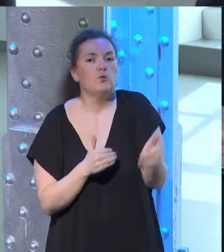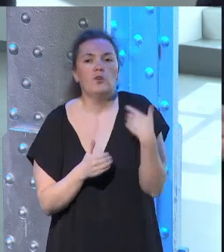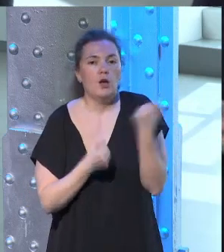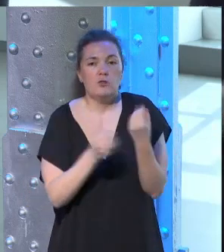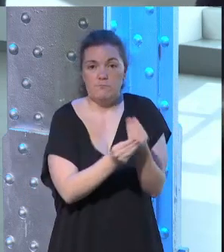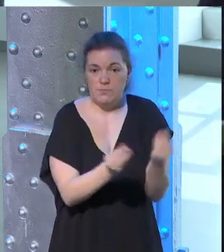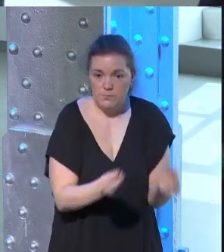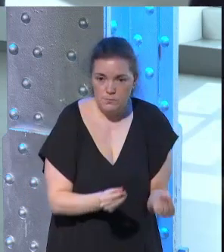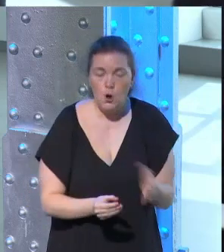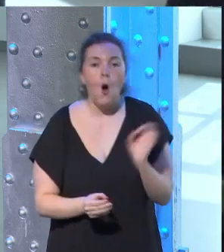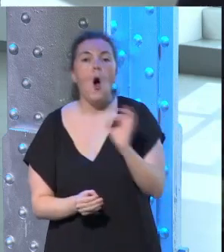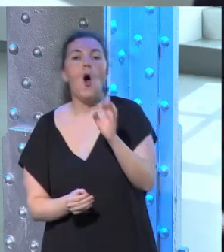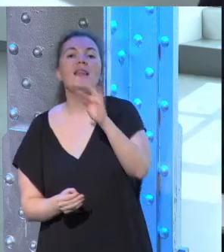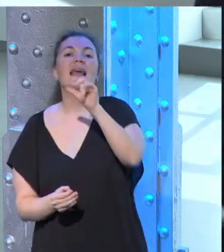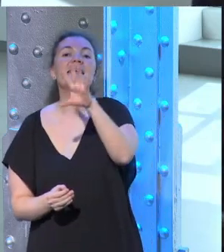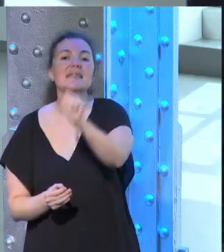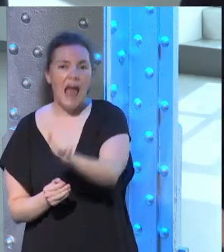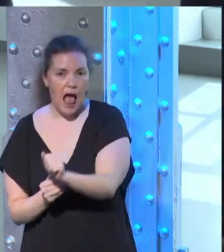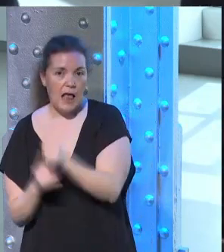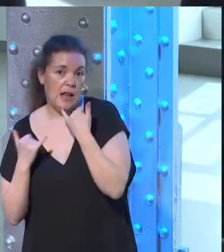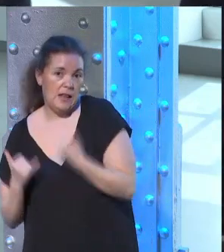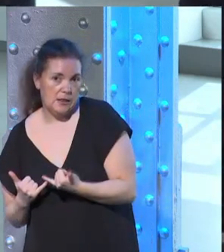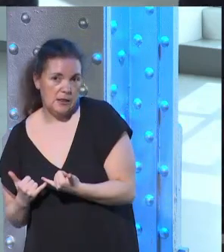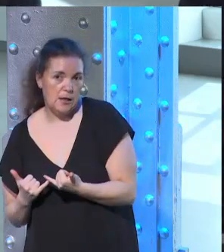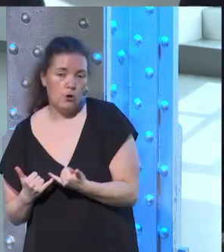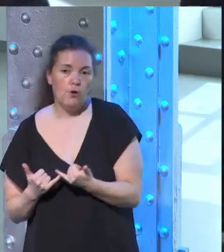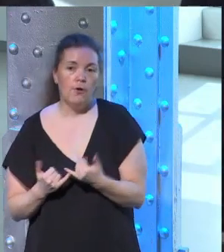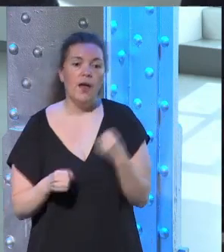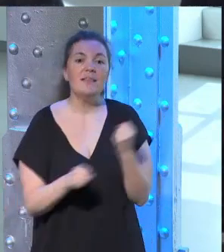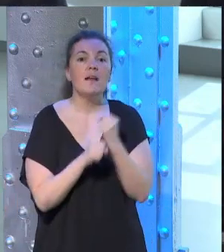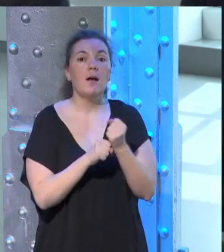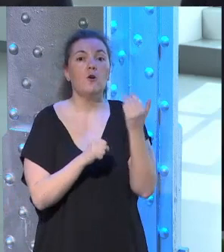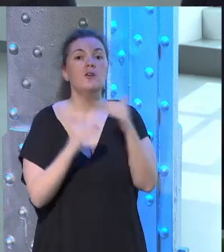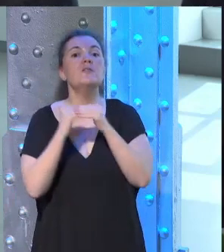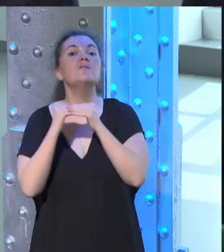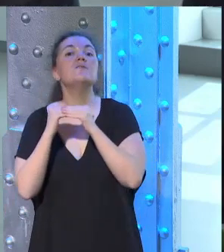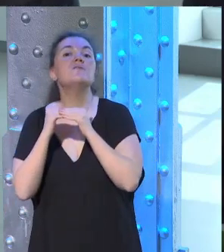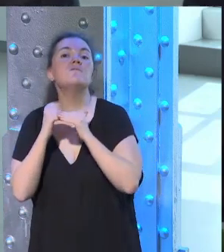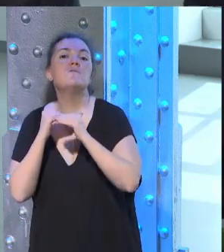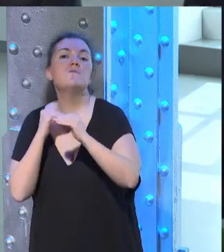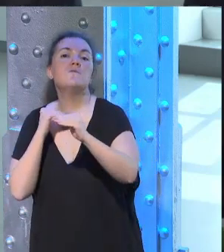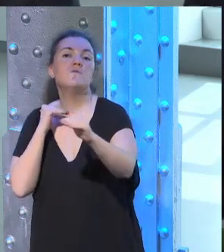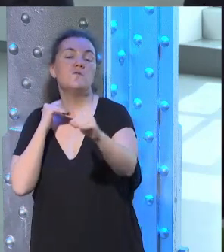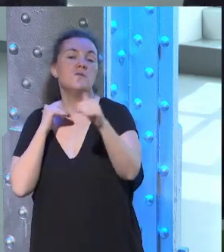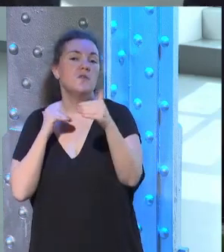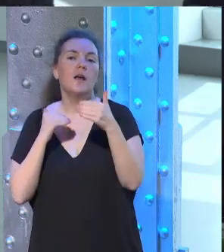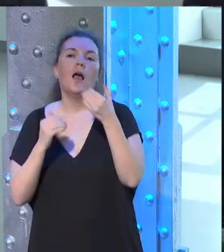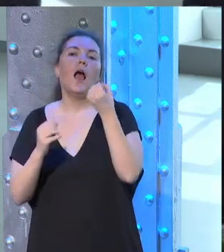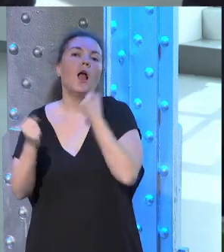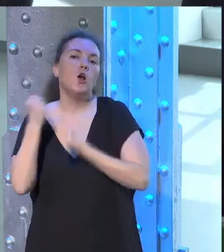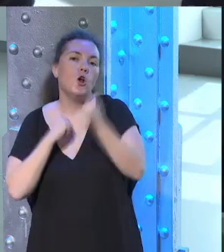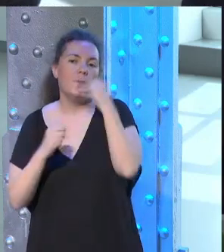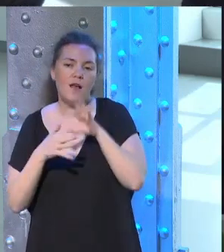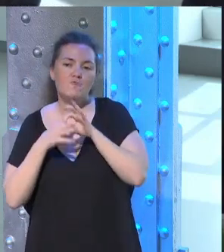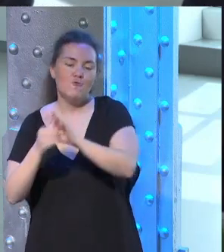o Tesla, o, pues claro que eran más seguros los empleos que estaban en una economía reconciliada